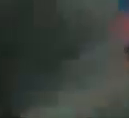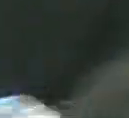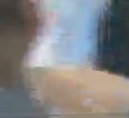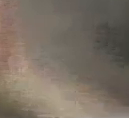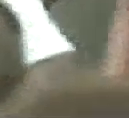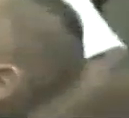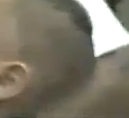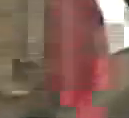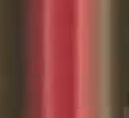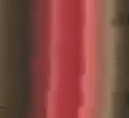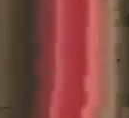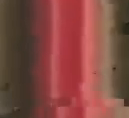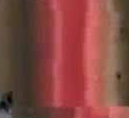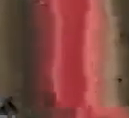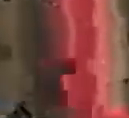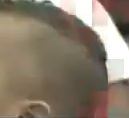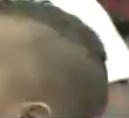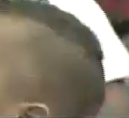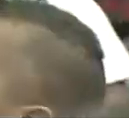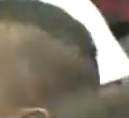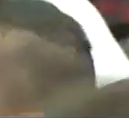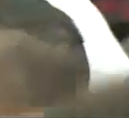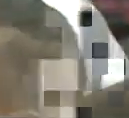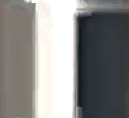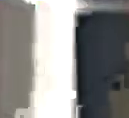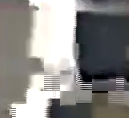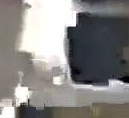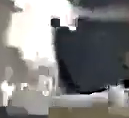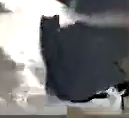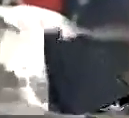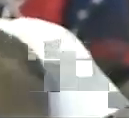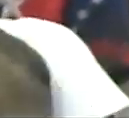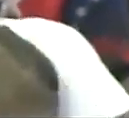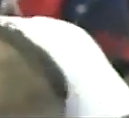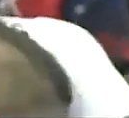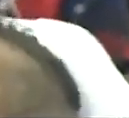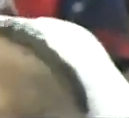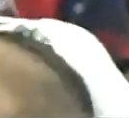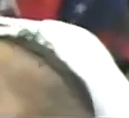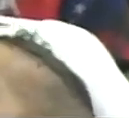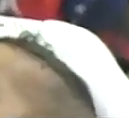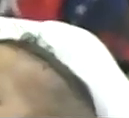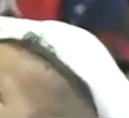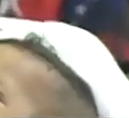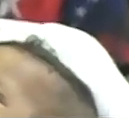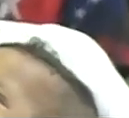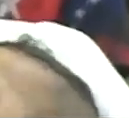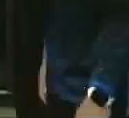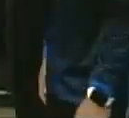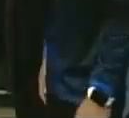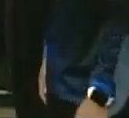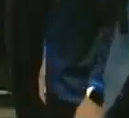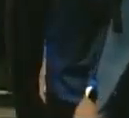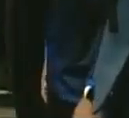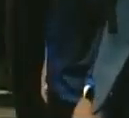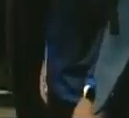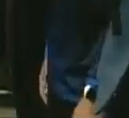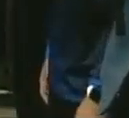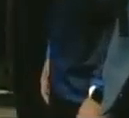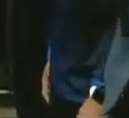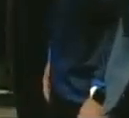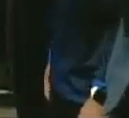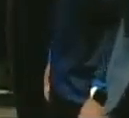ese chiquitín? Bien, gracias a Dios. Bien. Ah, estaba pegando grito. ¿Cuántos meses tiene él? 11 meses. Mira cómo derrugue